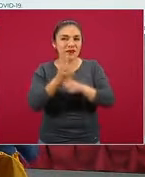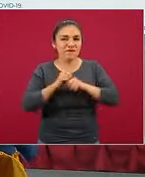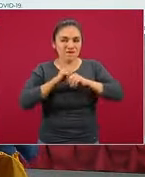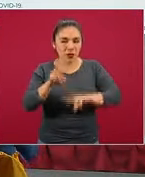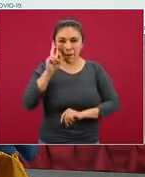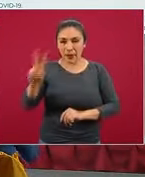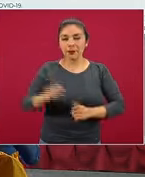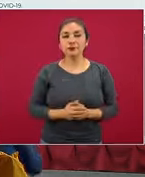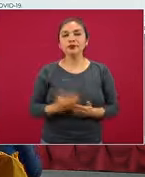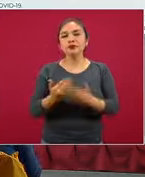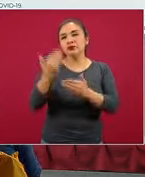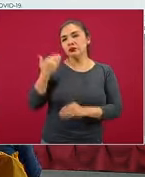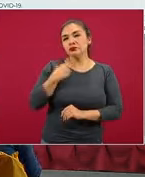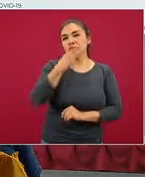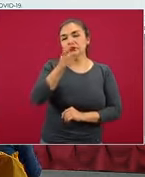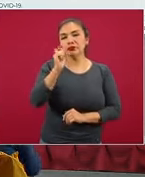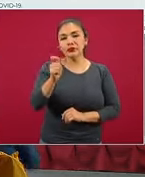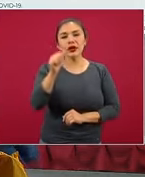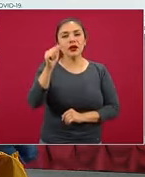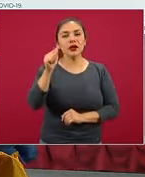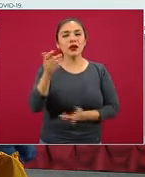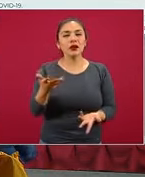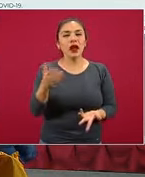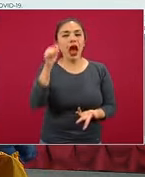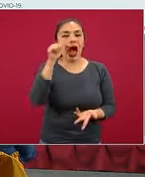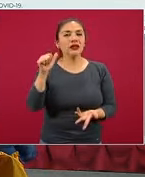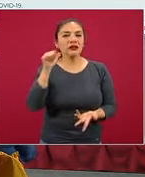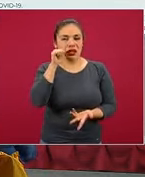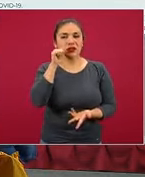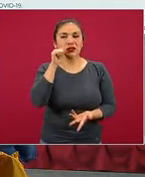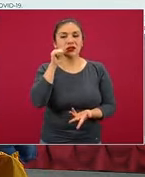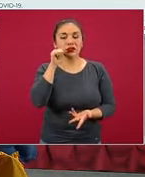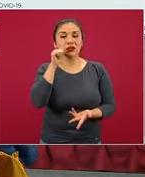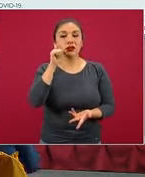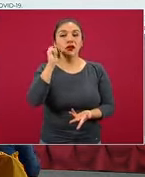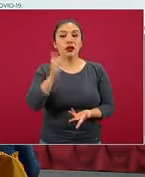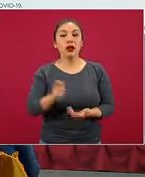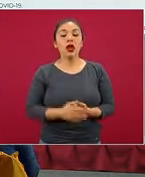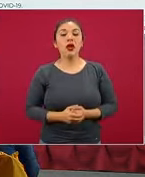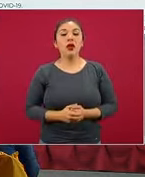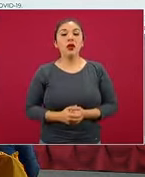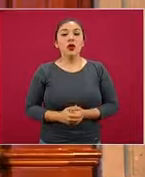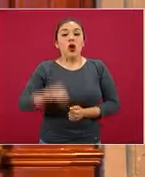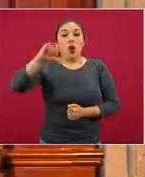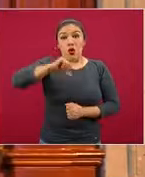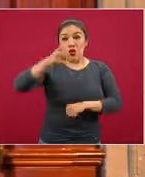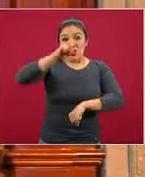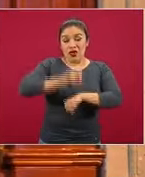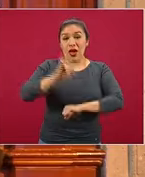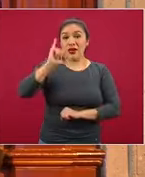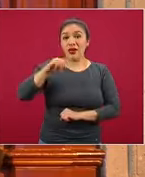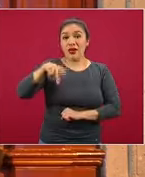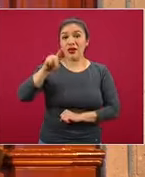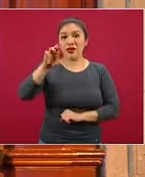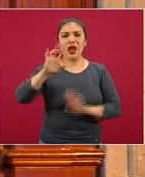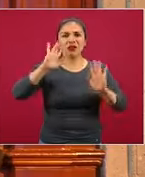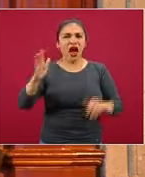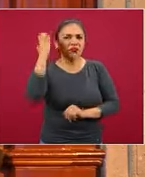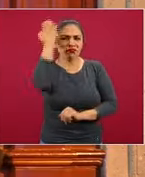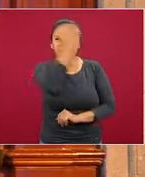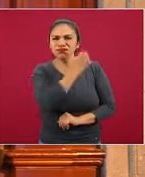Tal como se los comentábamos el día de ayer, hoy el INDRE terminó ya la